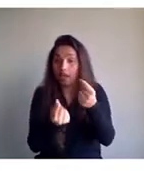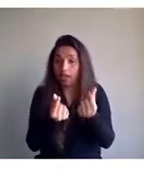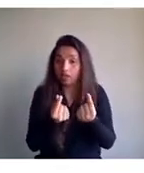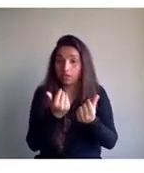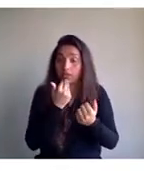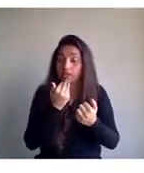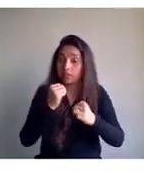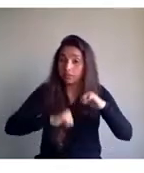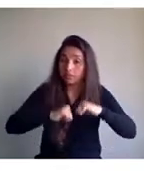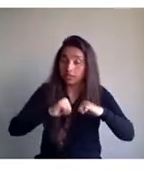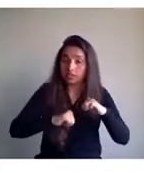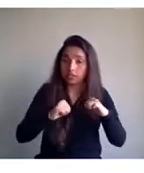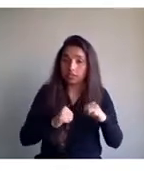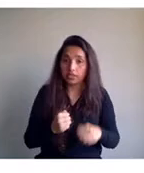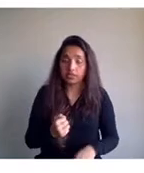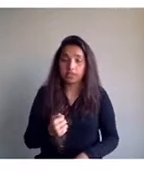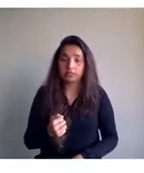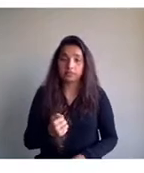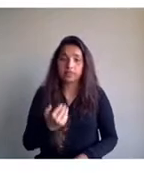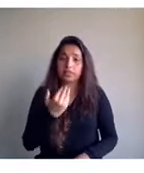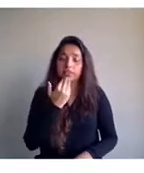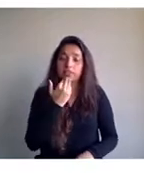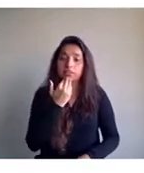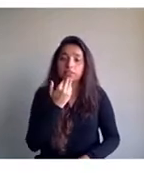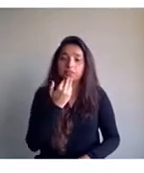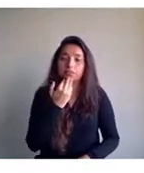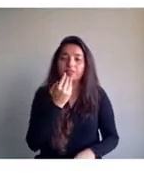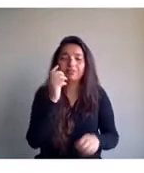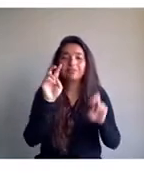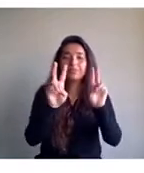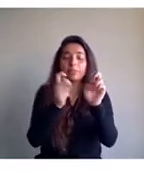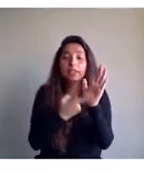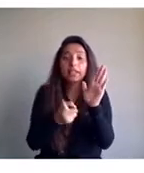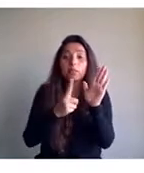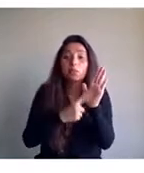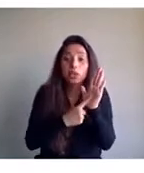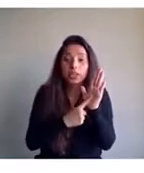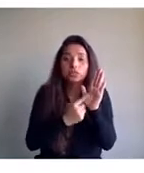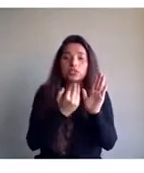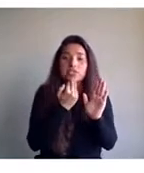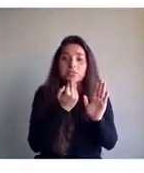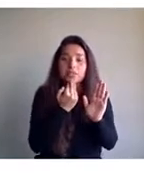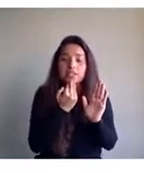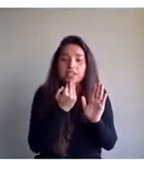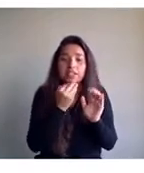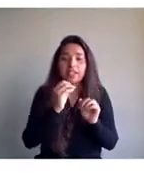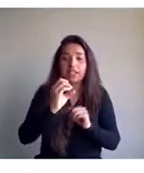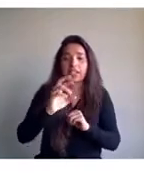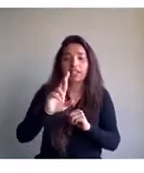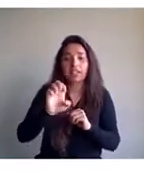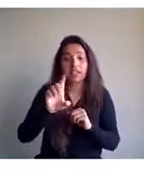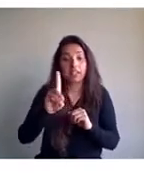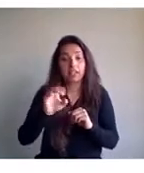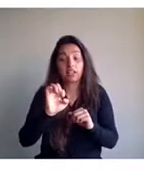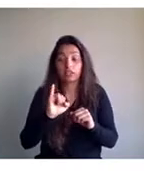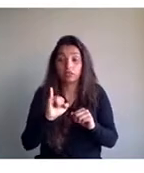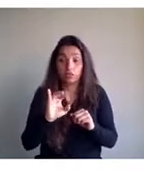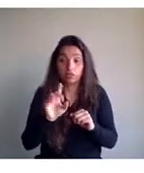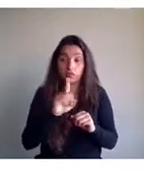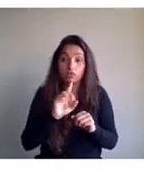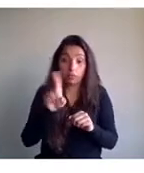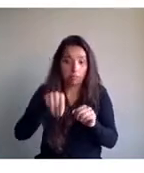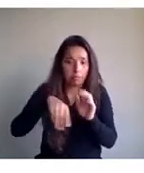hay también unas relaciones la partición de créditos con entidades públicas así pues como les decía no los favores